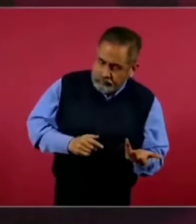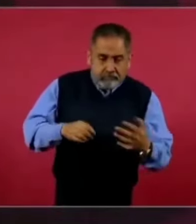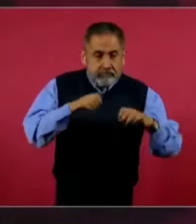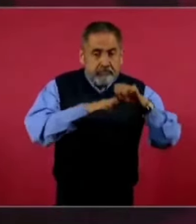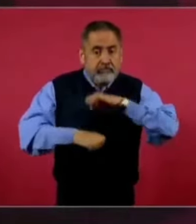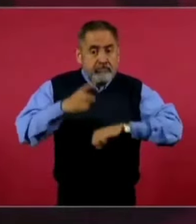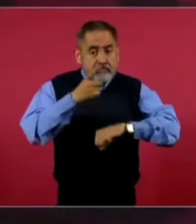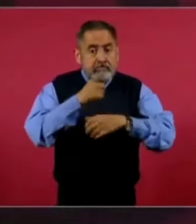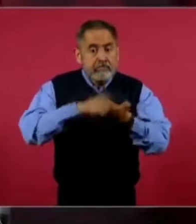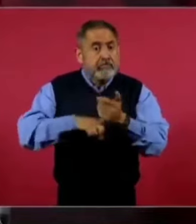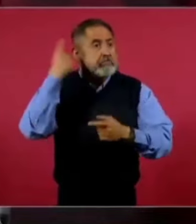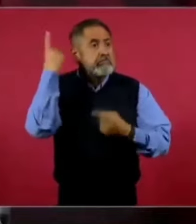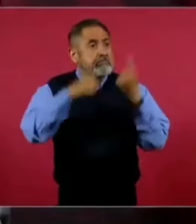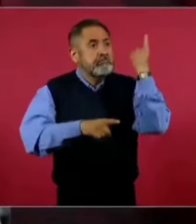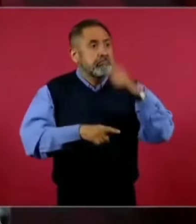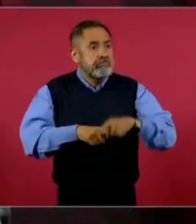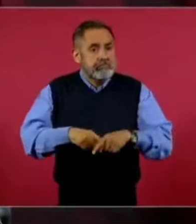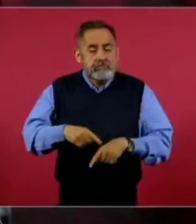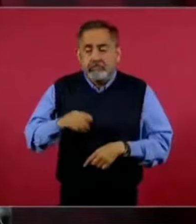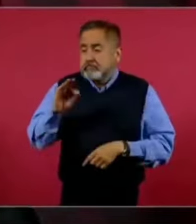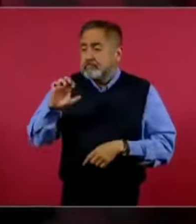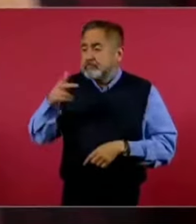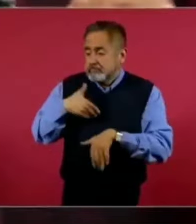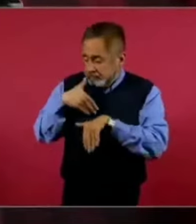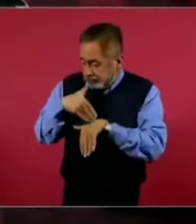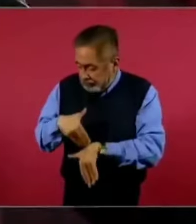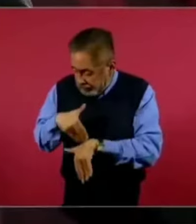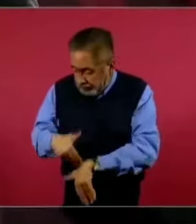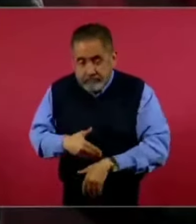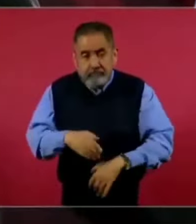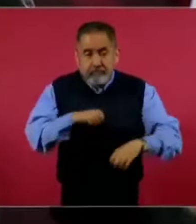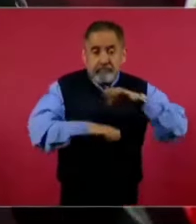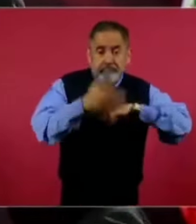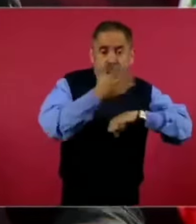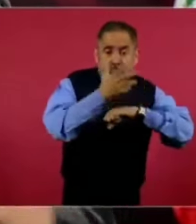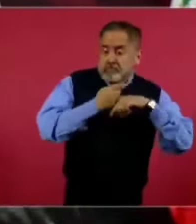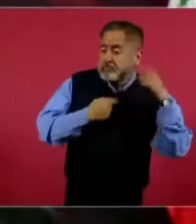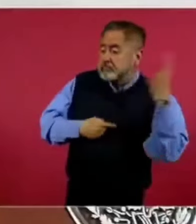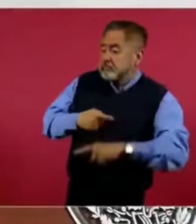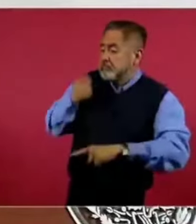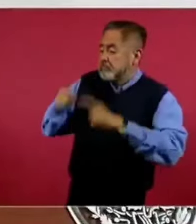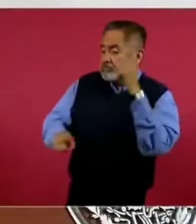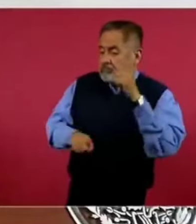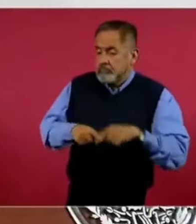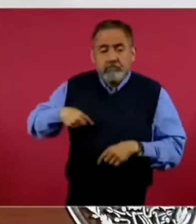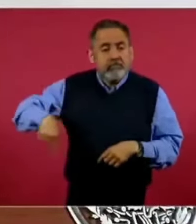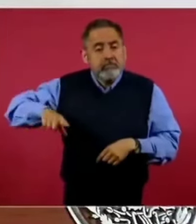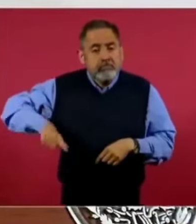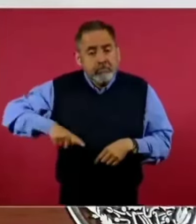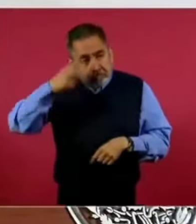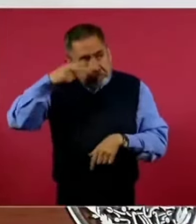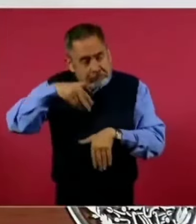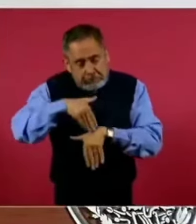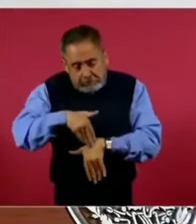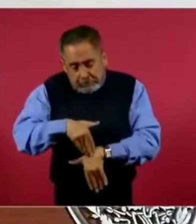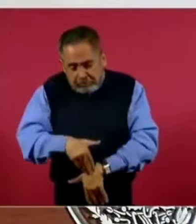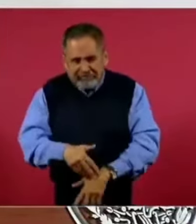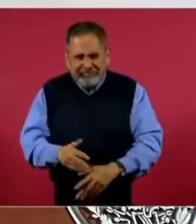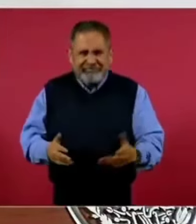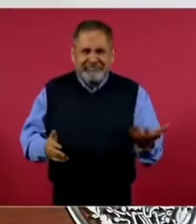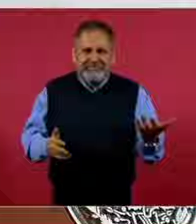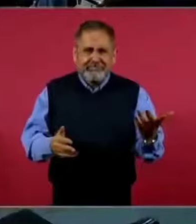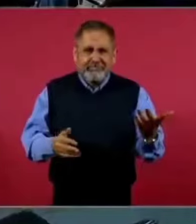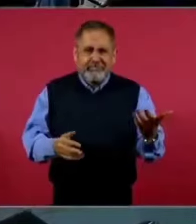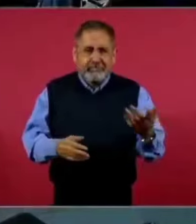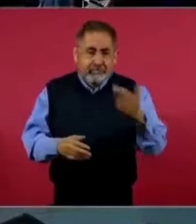ordenaban todo Embajada de Estados Unidos Aquí Incluso se